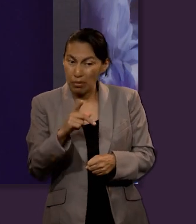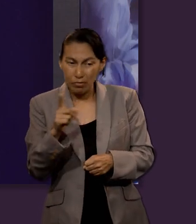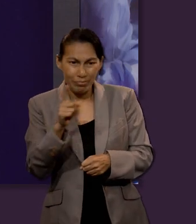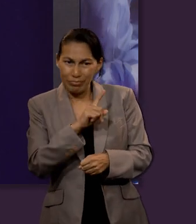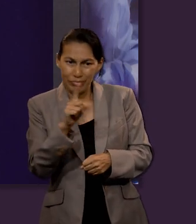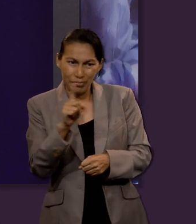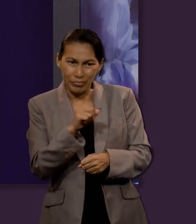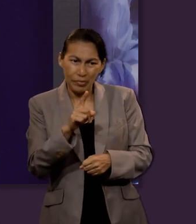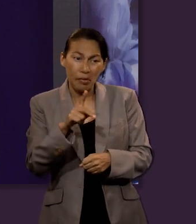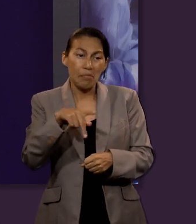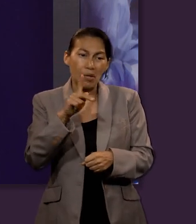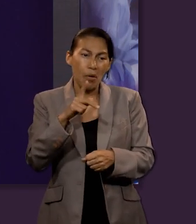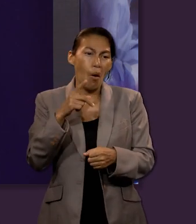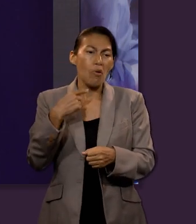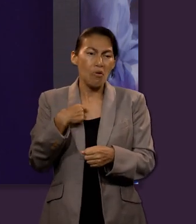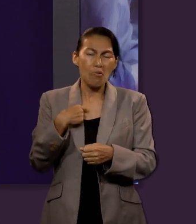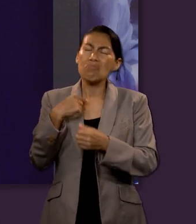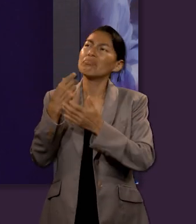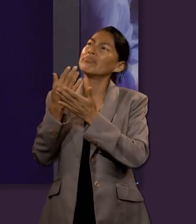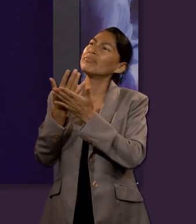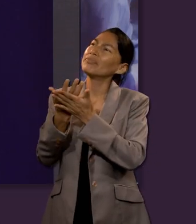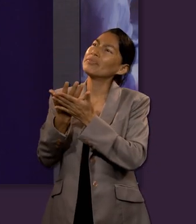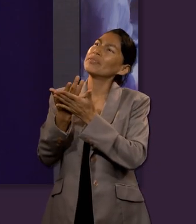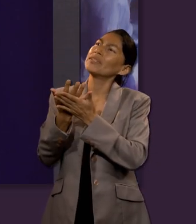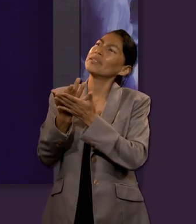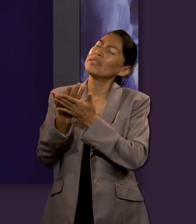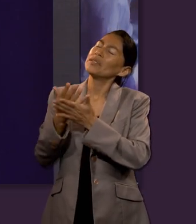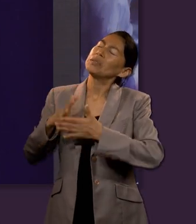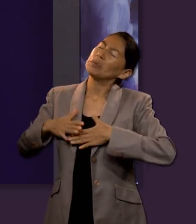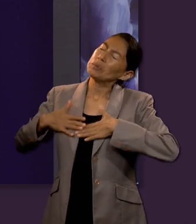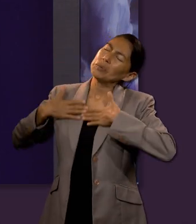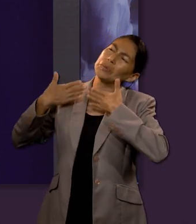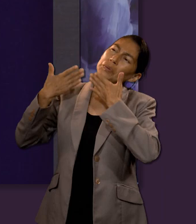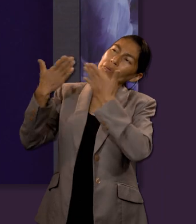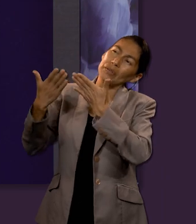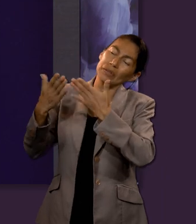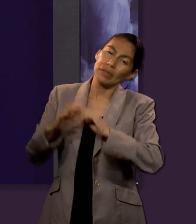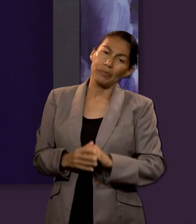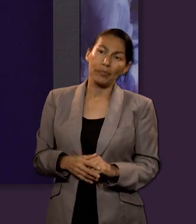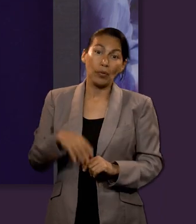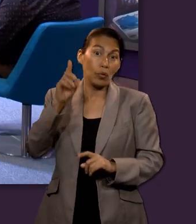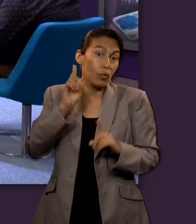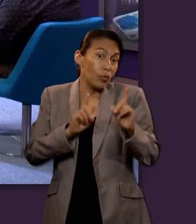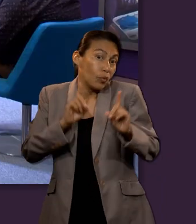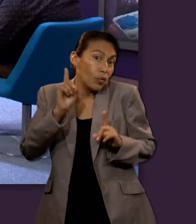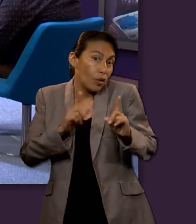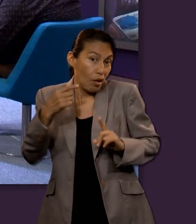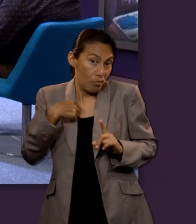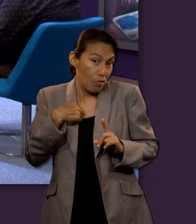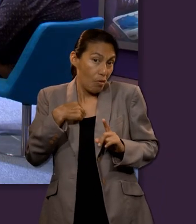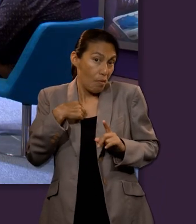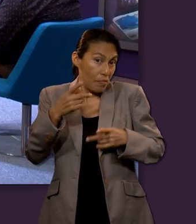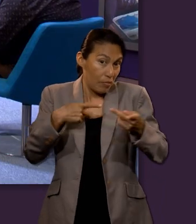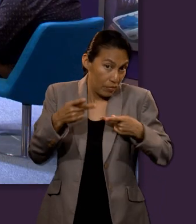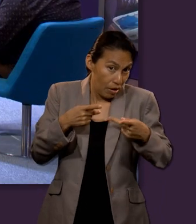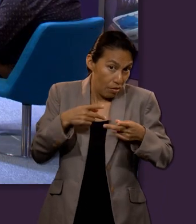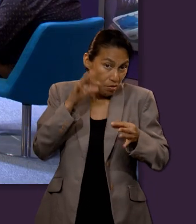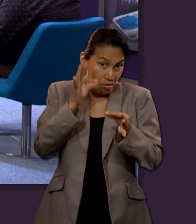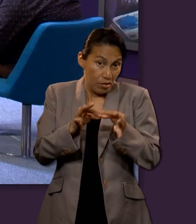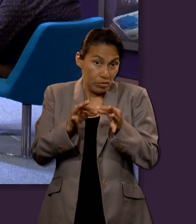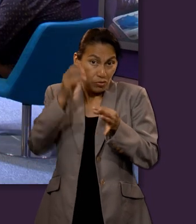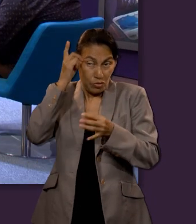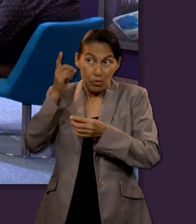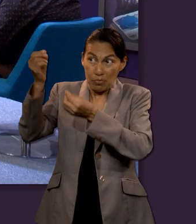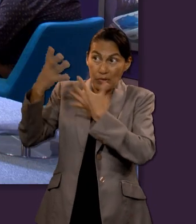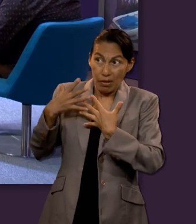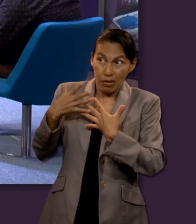favorables no son las mejores aparentemente nuestros ojos lo único que nos queda nosotros es esperar porque a lo mejor no estamos listos para lo que dios nos